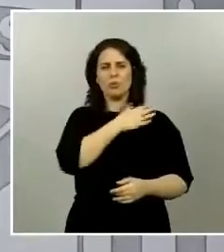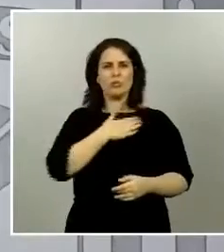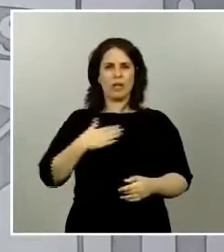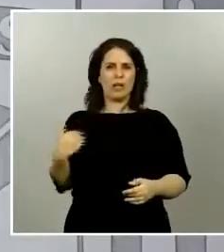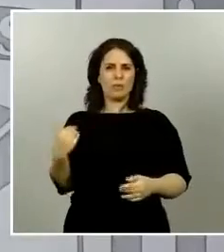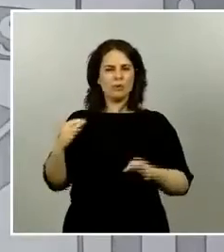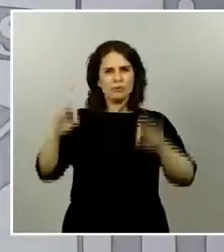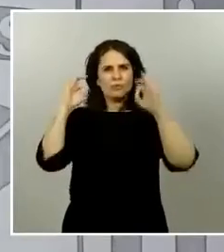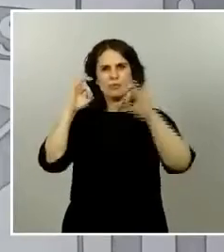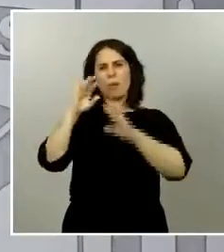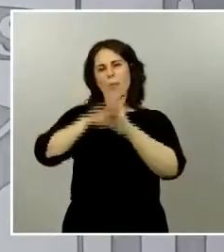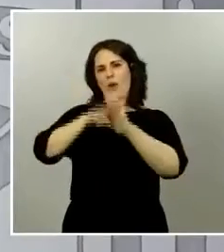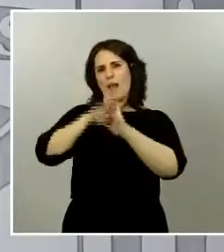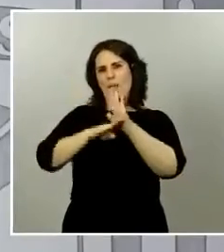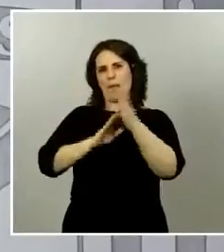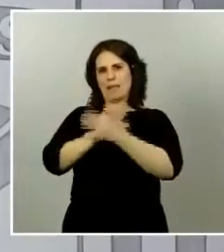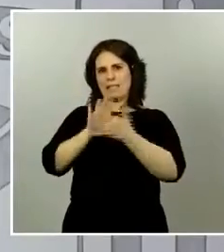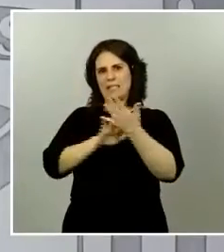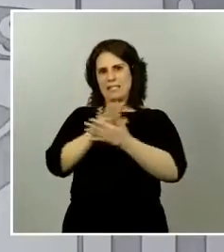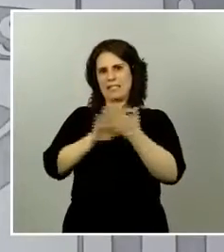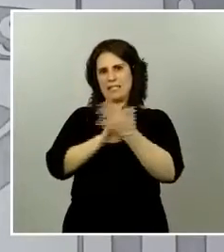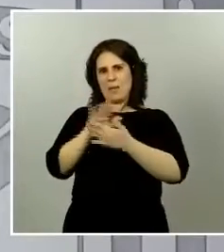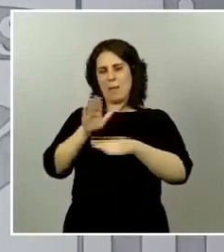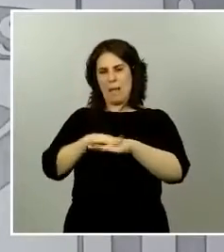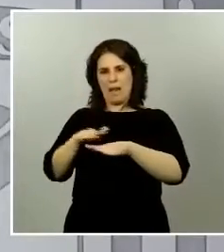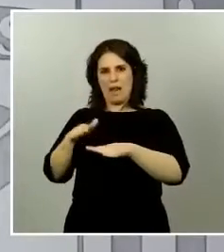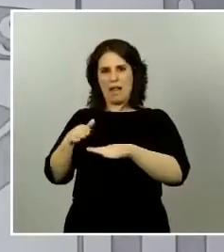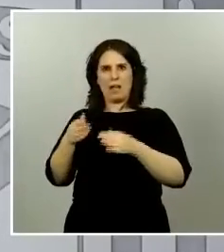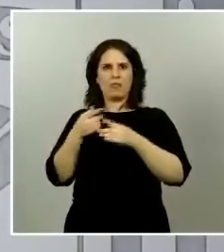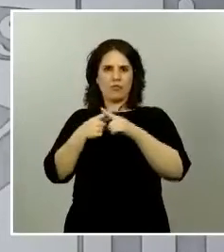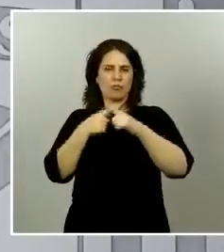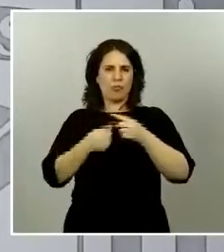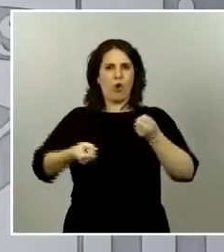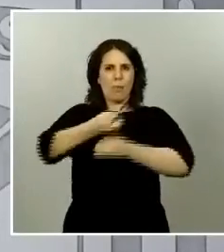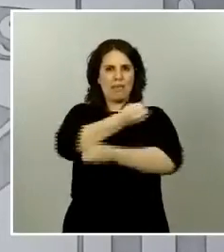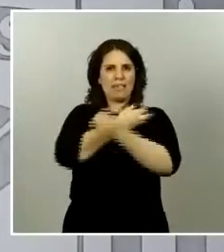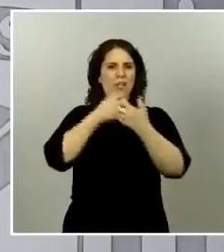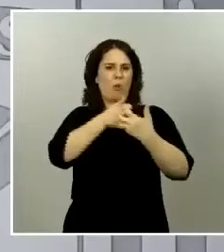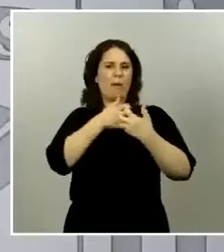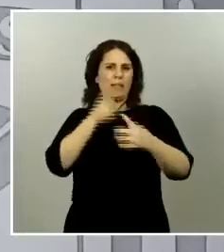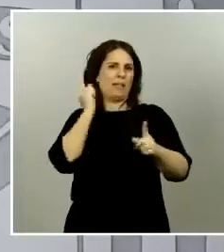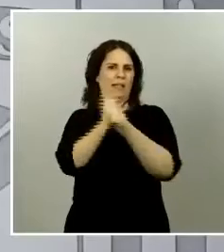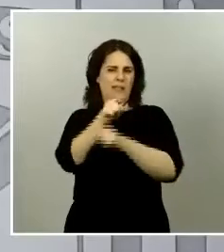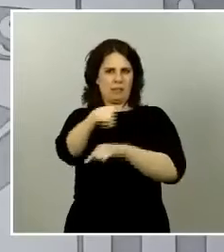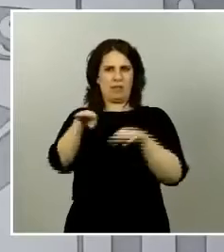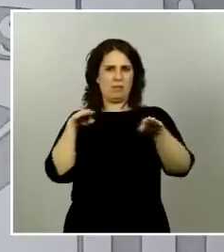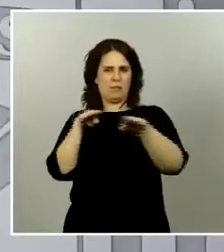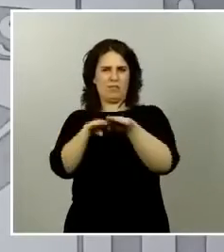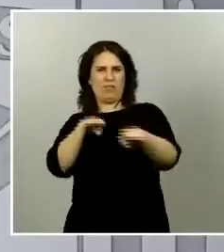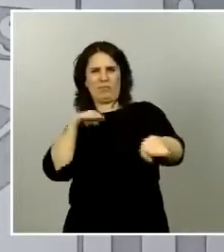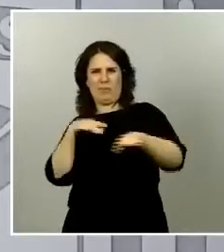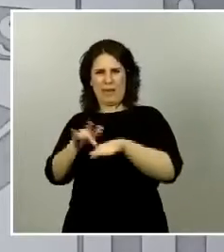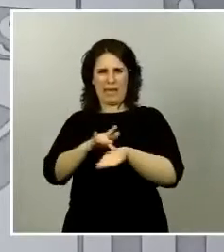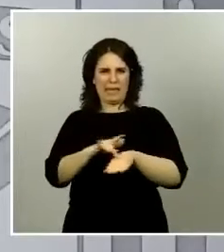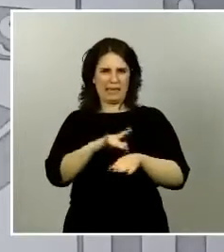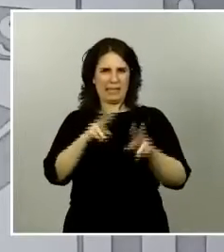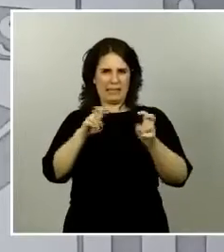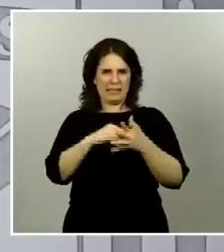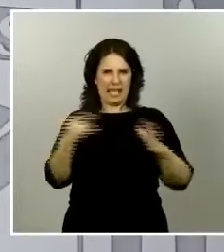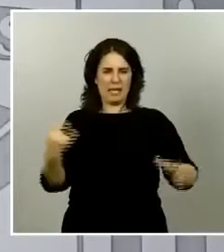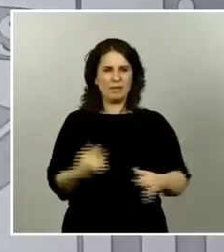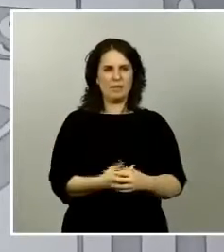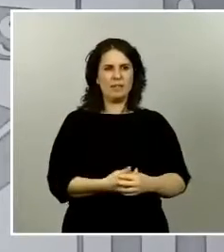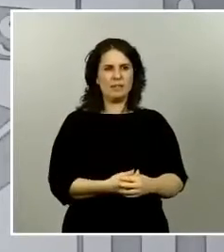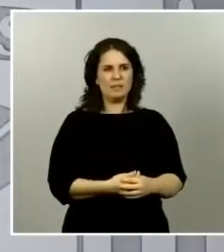y conocimientos. Por tanto, trabajaremos de forma expresa en algún programa dirigido a combatir esa brecha digital. Y decirle que,